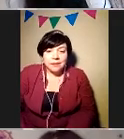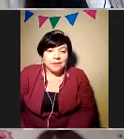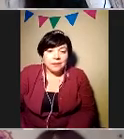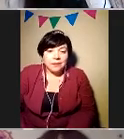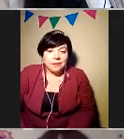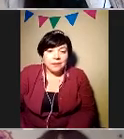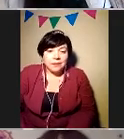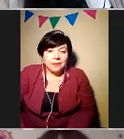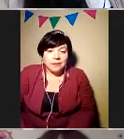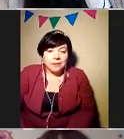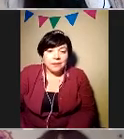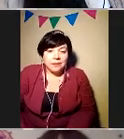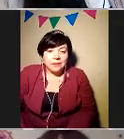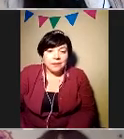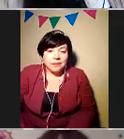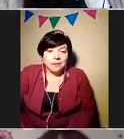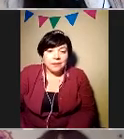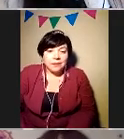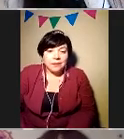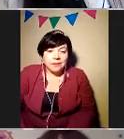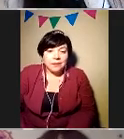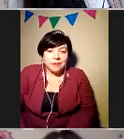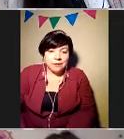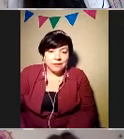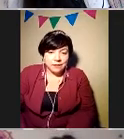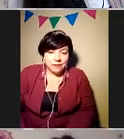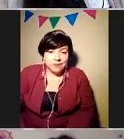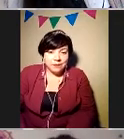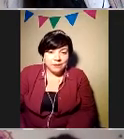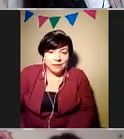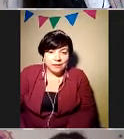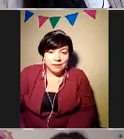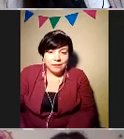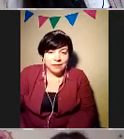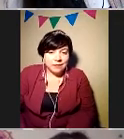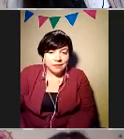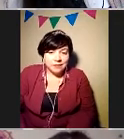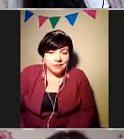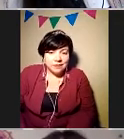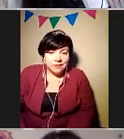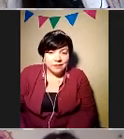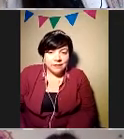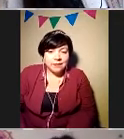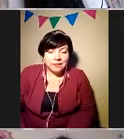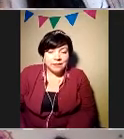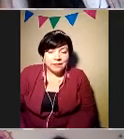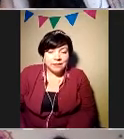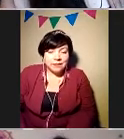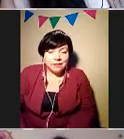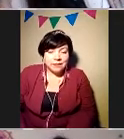un puño malo, yo también, para que la ropa no la haga ropa, al menos que ya esté terrible, terrible, terrible, se podría